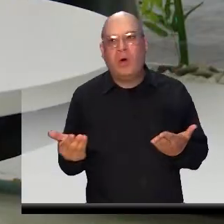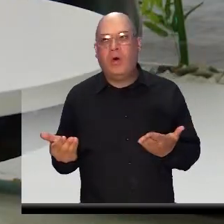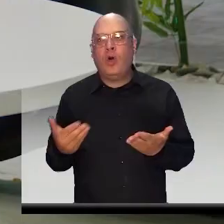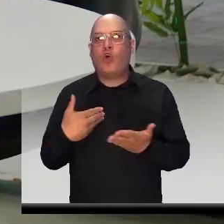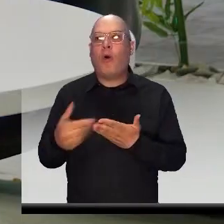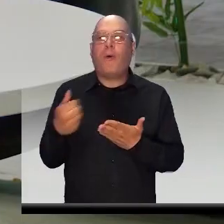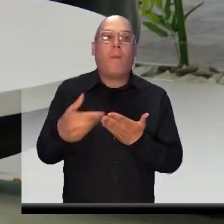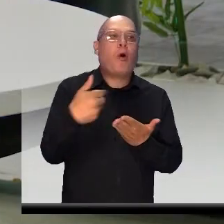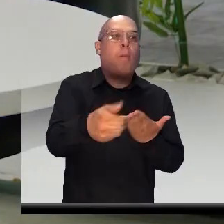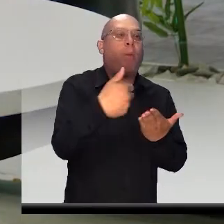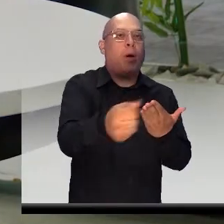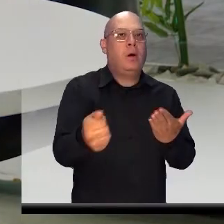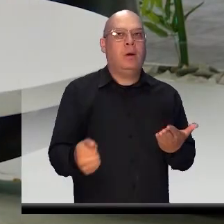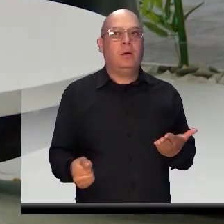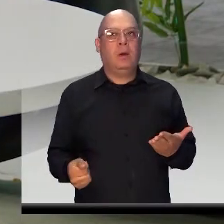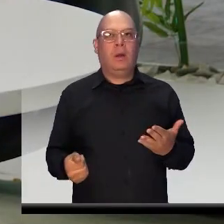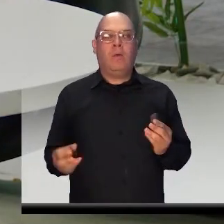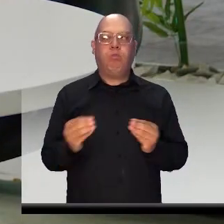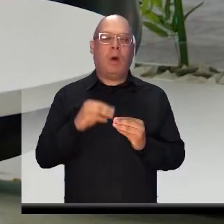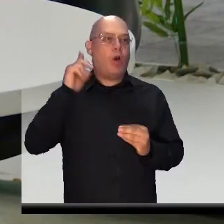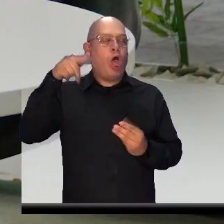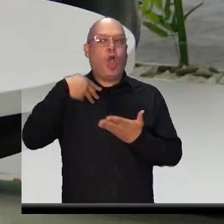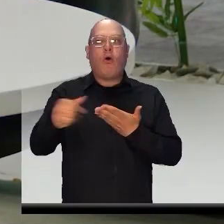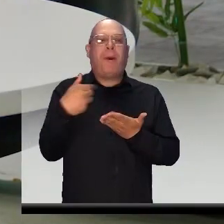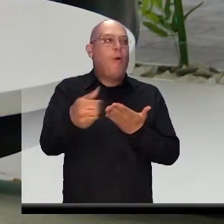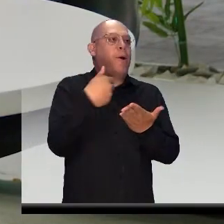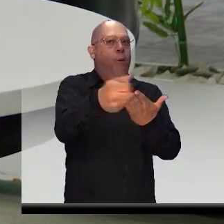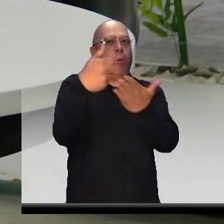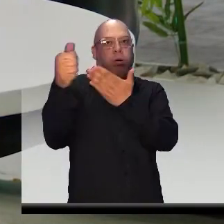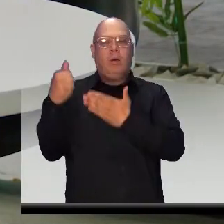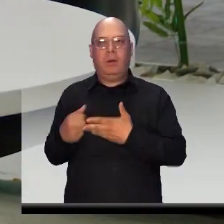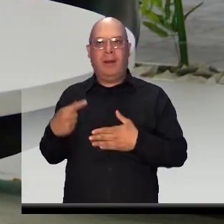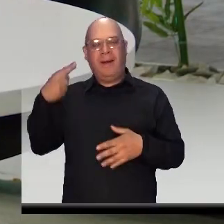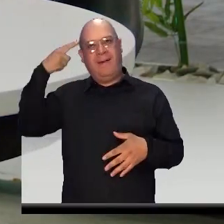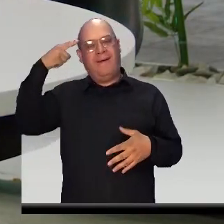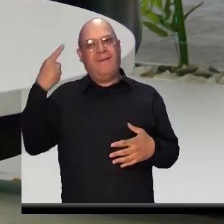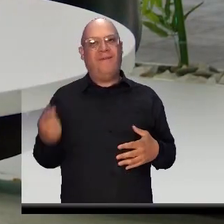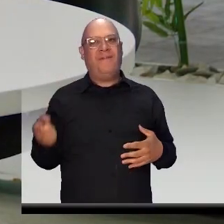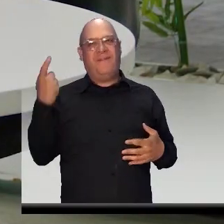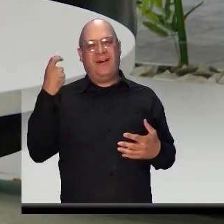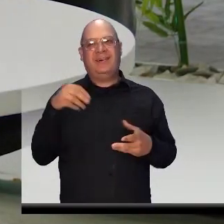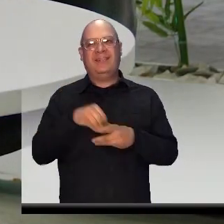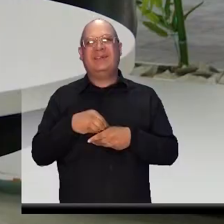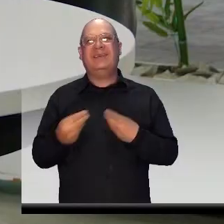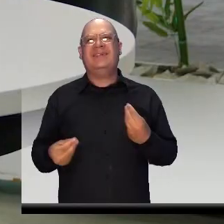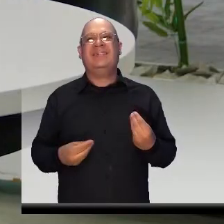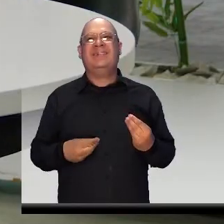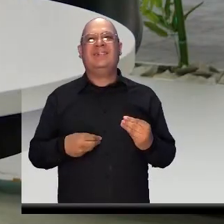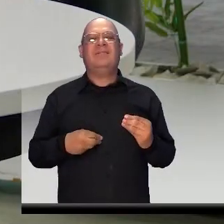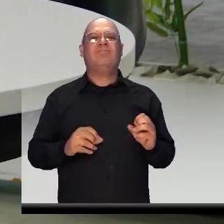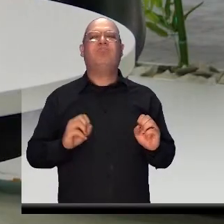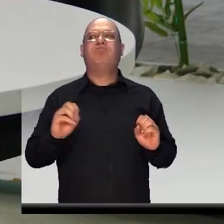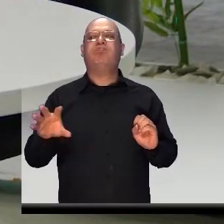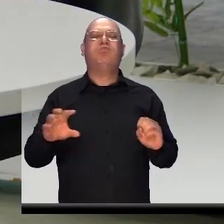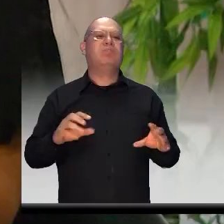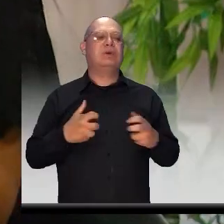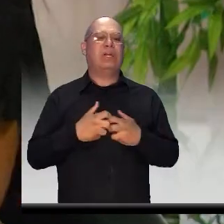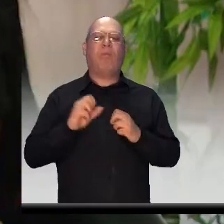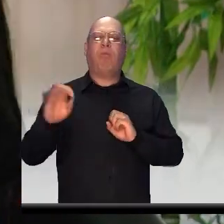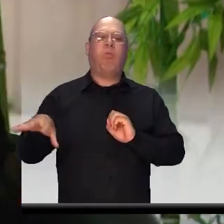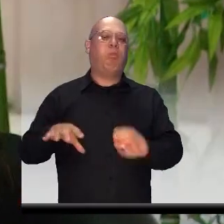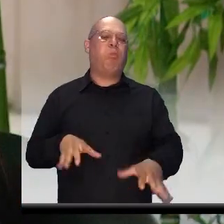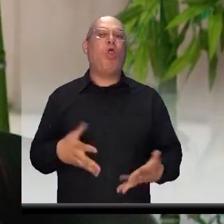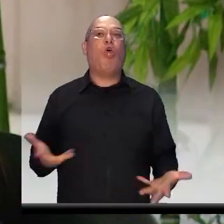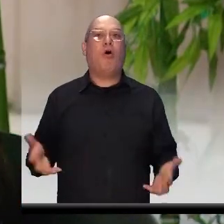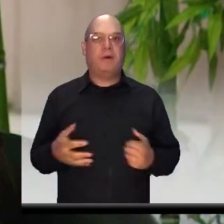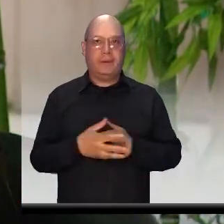somos compradores compulsivos y no pensar en que dónde van todos esos residuos de esos aparatos eléctricos y electrónicos, ¿cierto? De todo